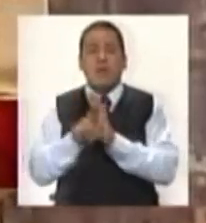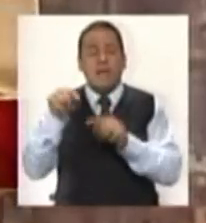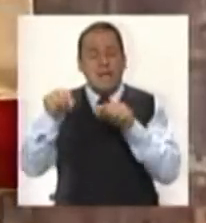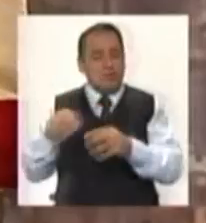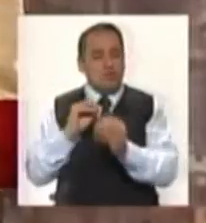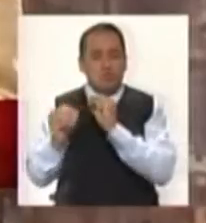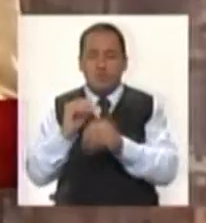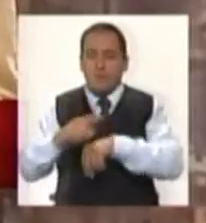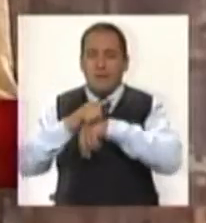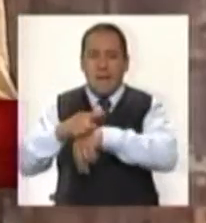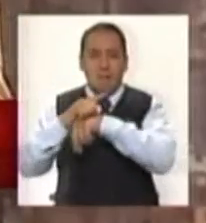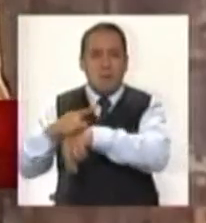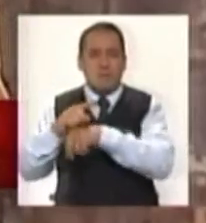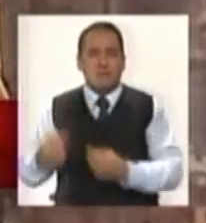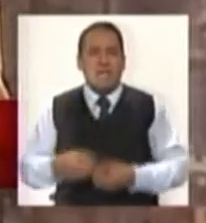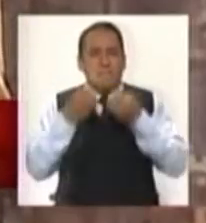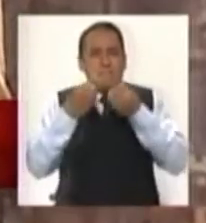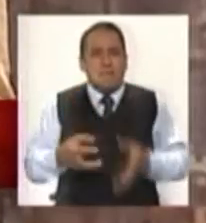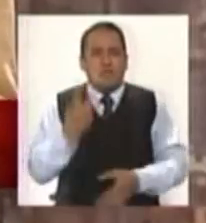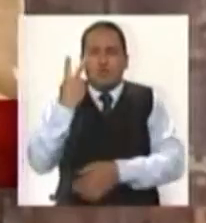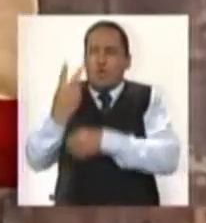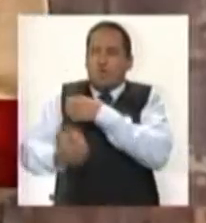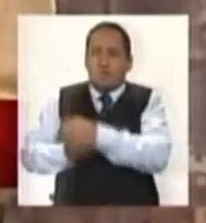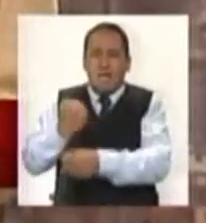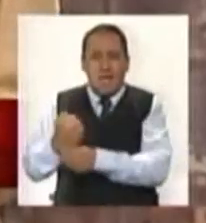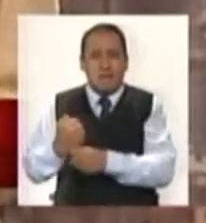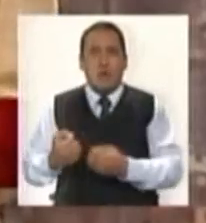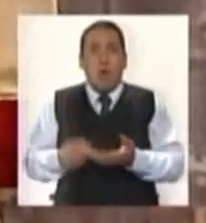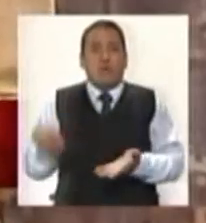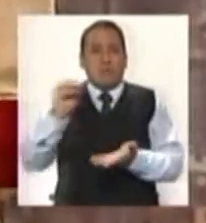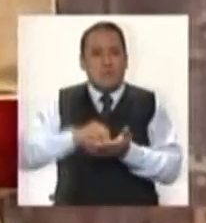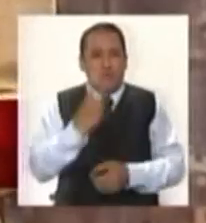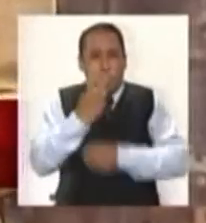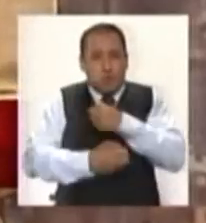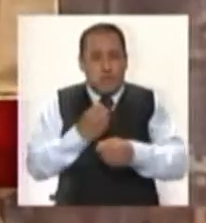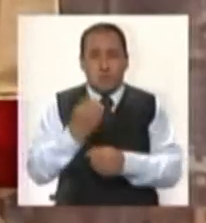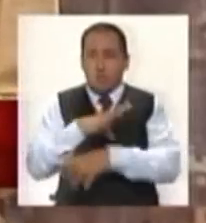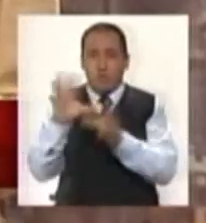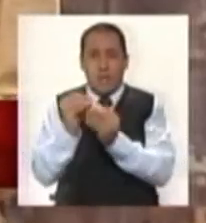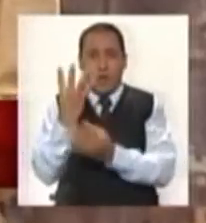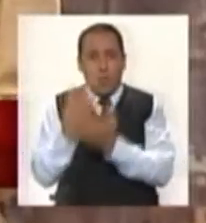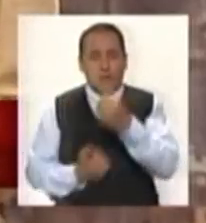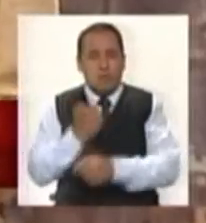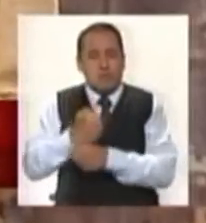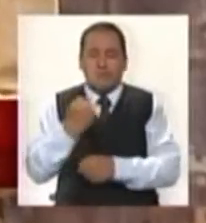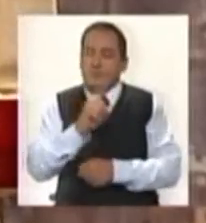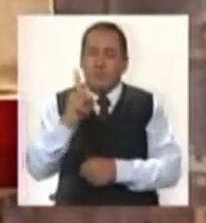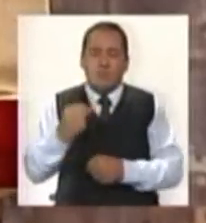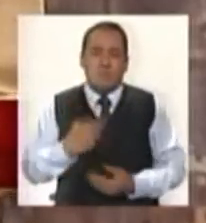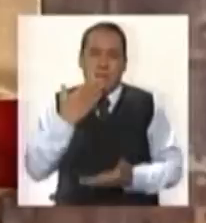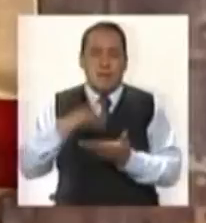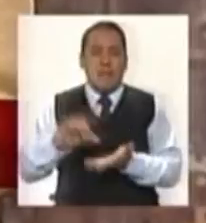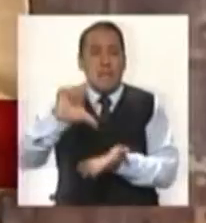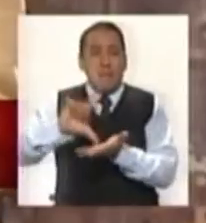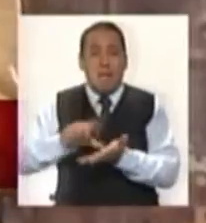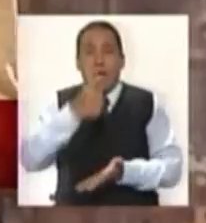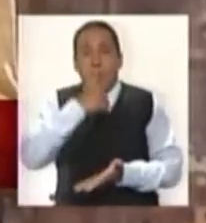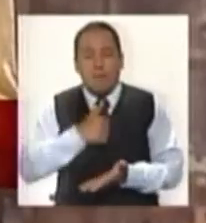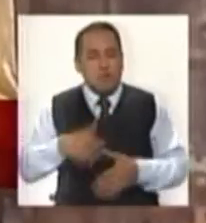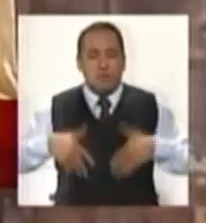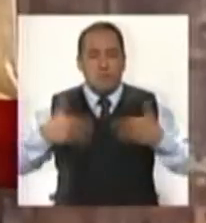de inmediato. Ya perdimos 2 años, no perdamos 4, porque la ciudad de Lima no lo soportará. Se menciona que este